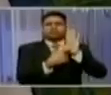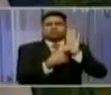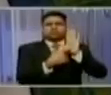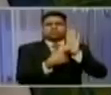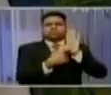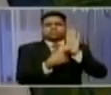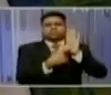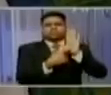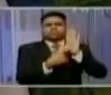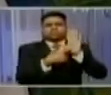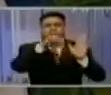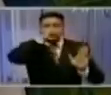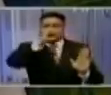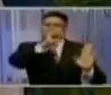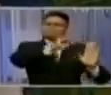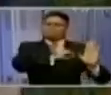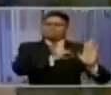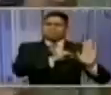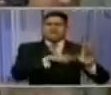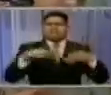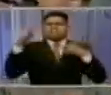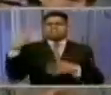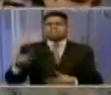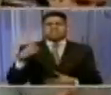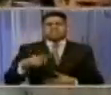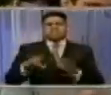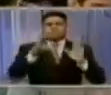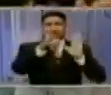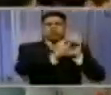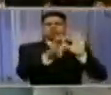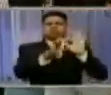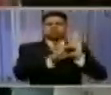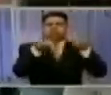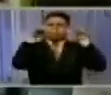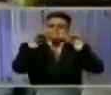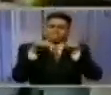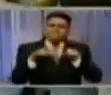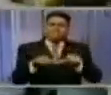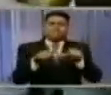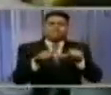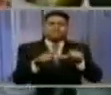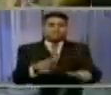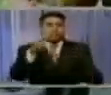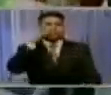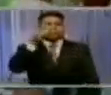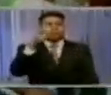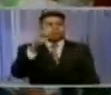el derecho a la constitución vigente y popular de Venezuela.